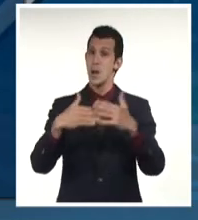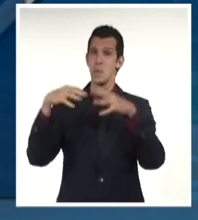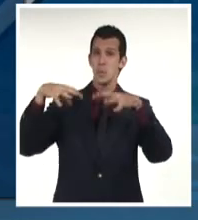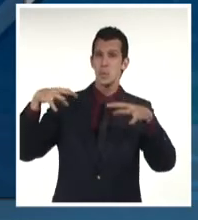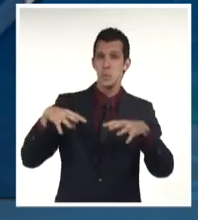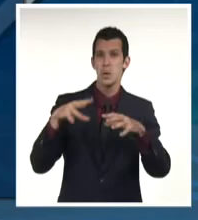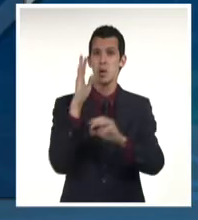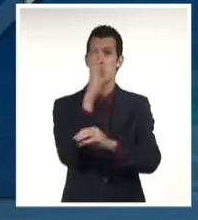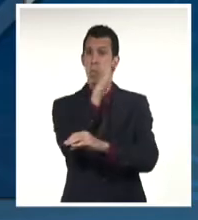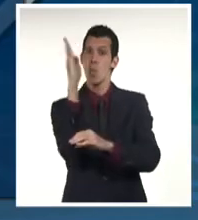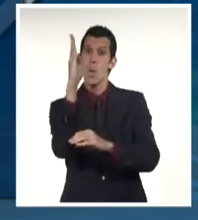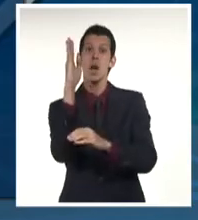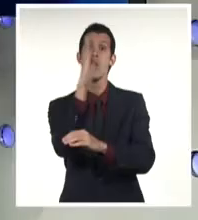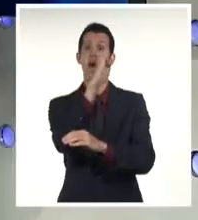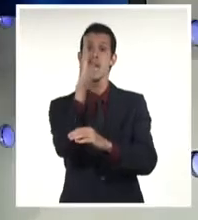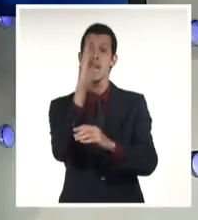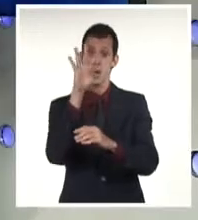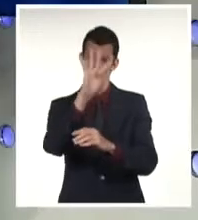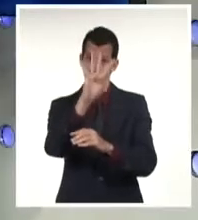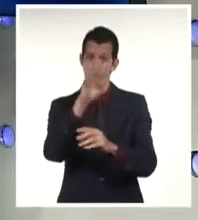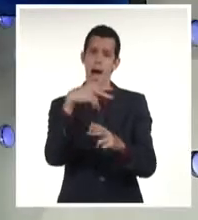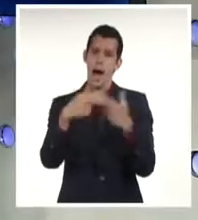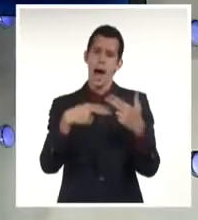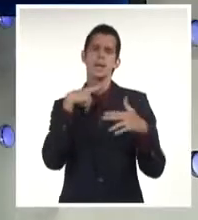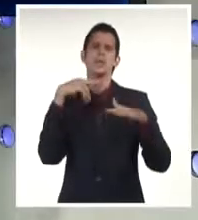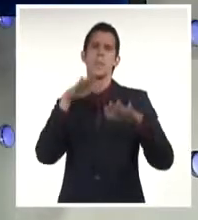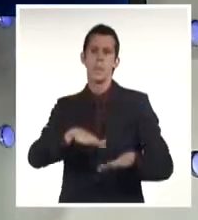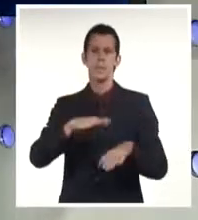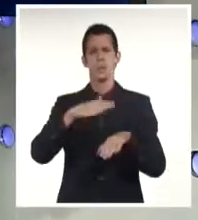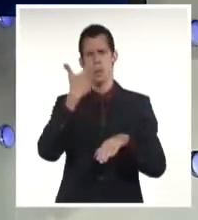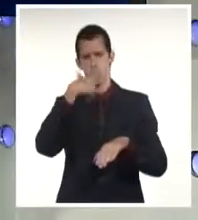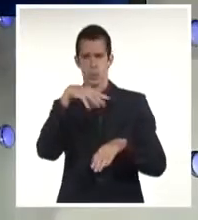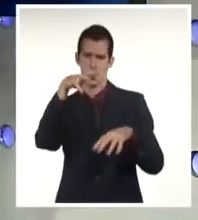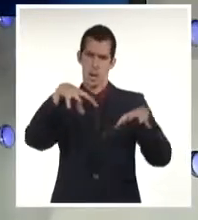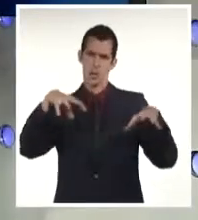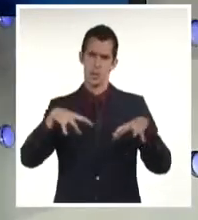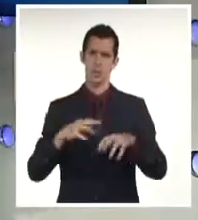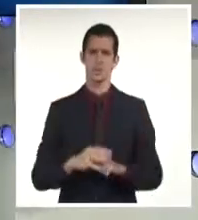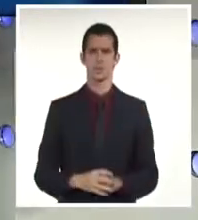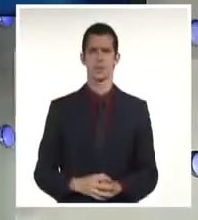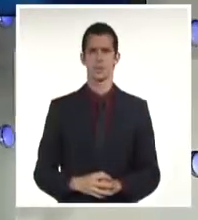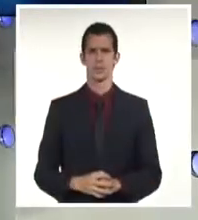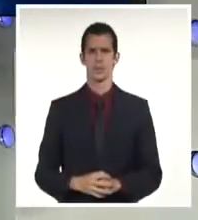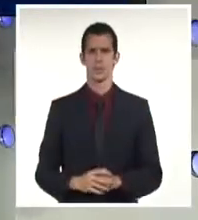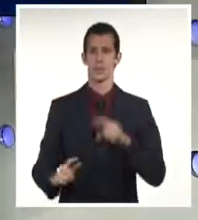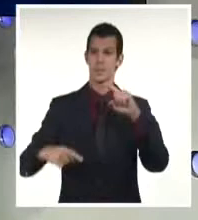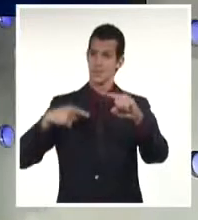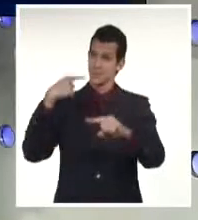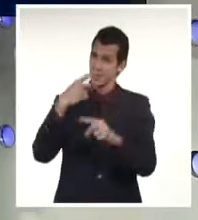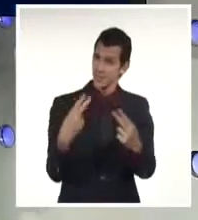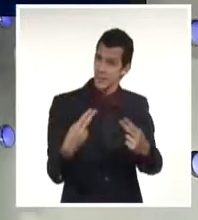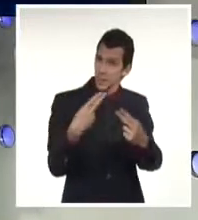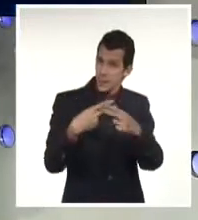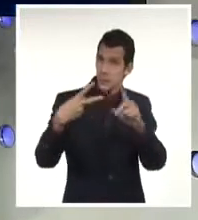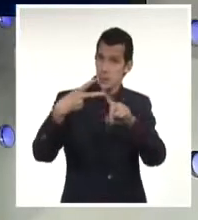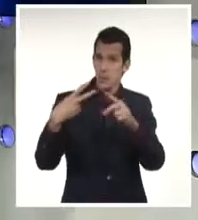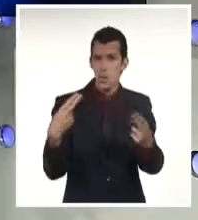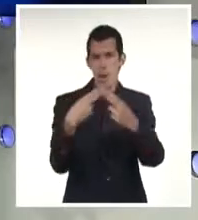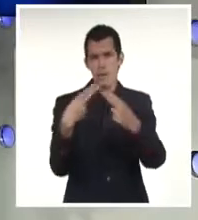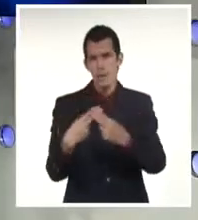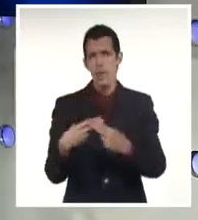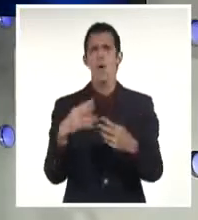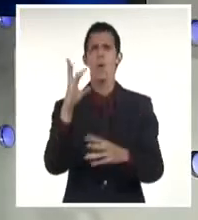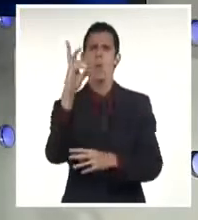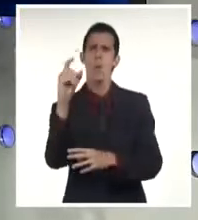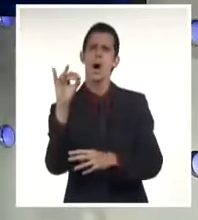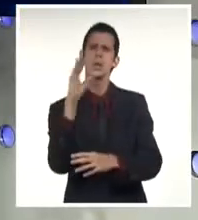inning. Mañana reanudarán a las 11 ante Meridiano y 30 minutos después de concluido se efectuará el segundo pactado a 7 entradas. A esta